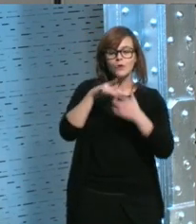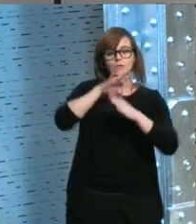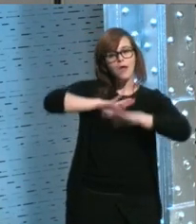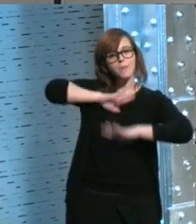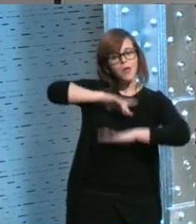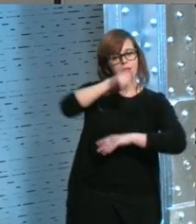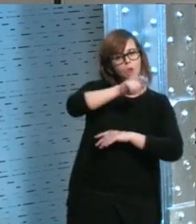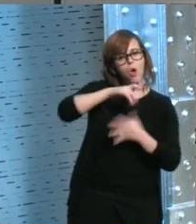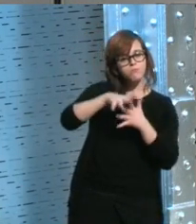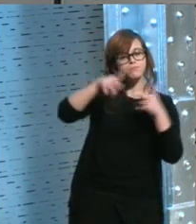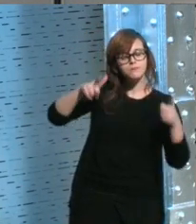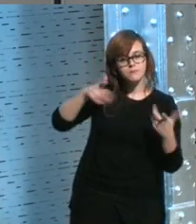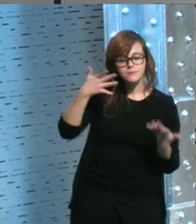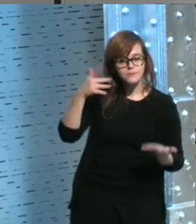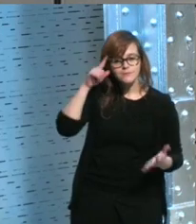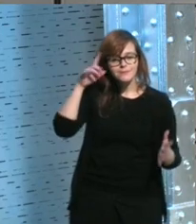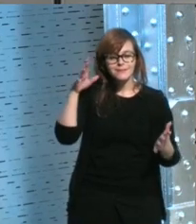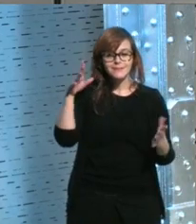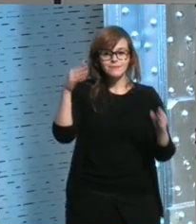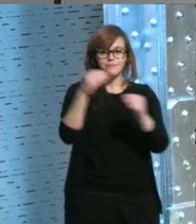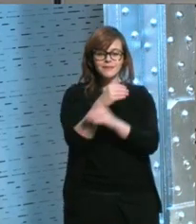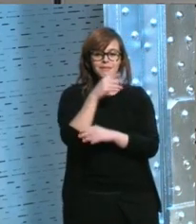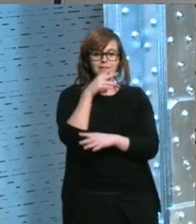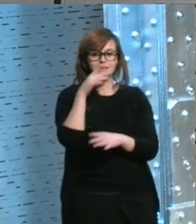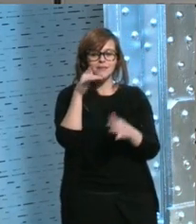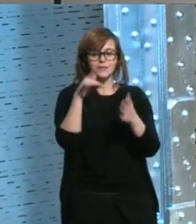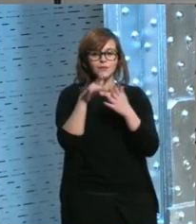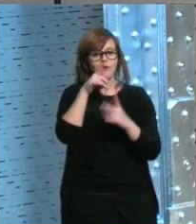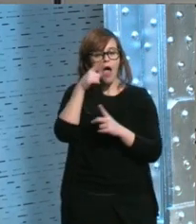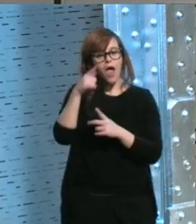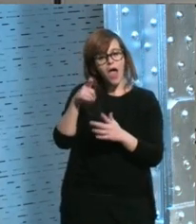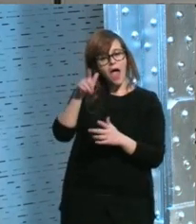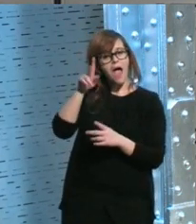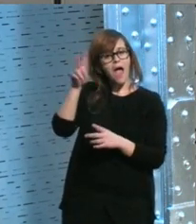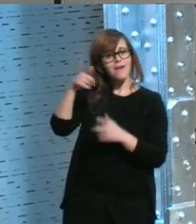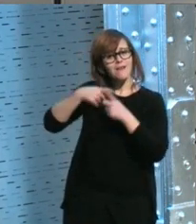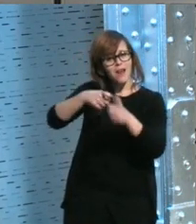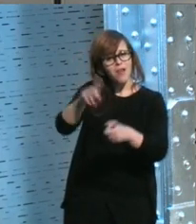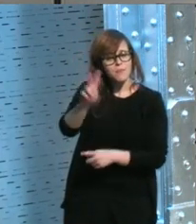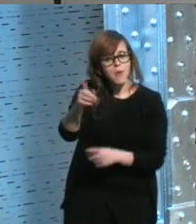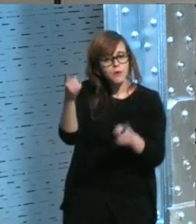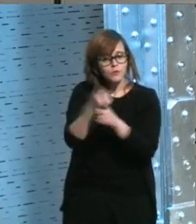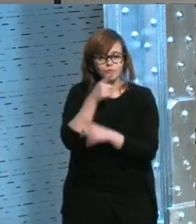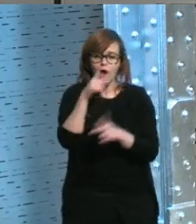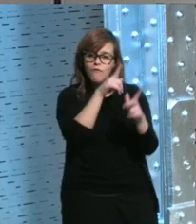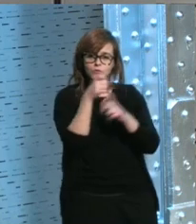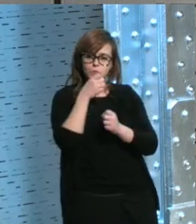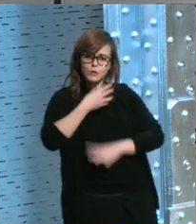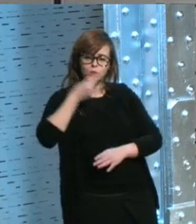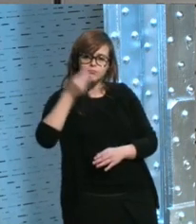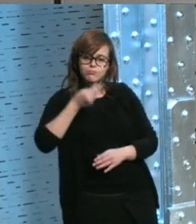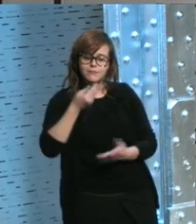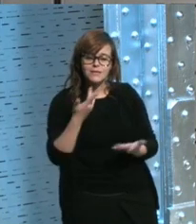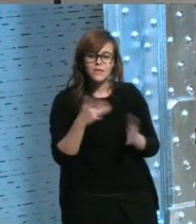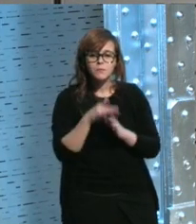hombre. Eran gente con militancia contra la guerra de Vietnam. Tengo todas las fotos y la historia es muy conocida. Entonces,